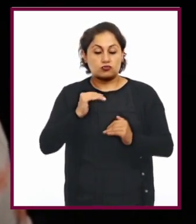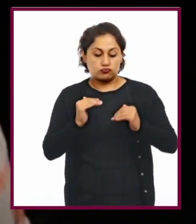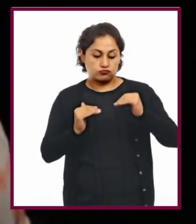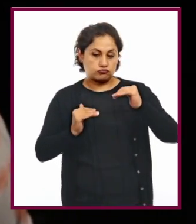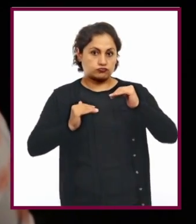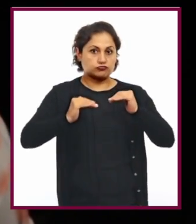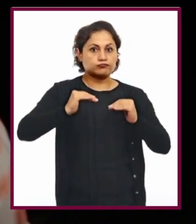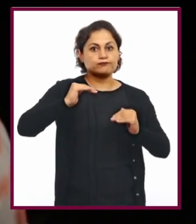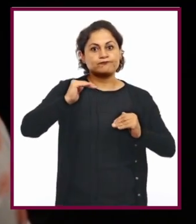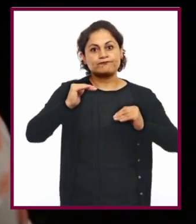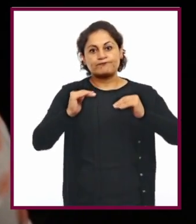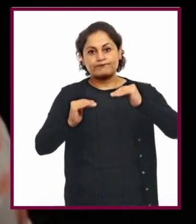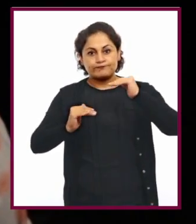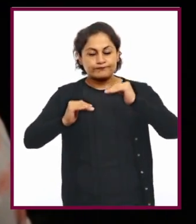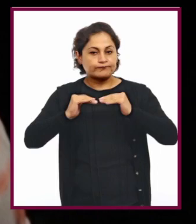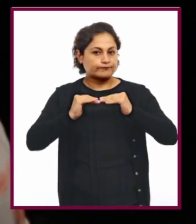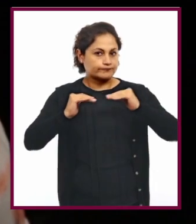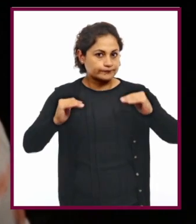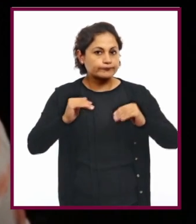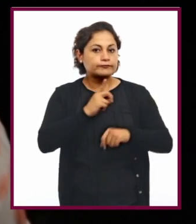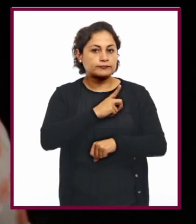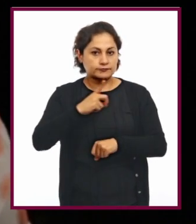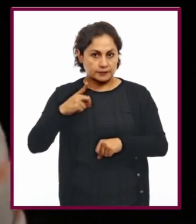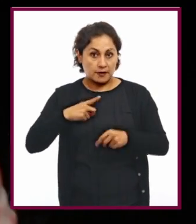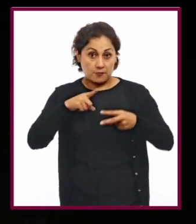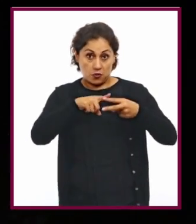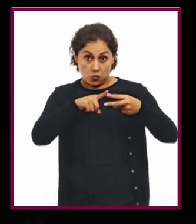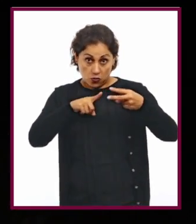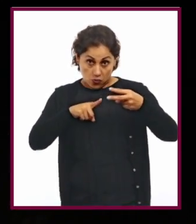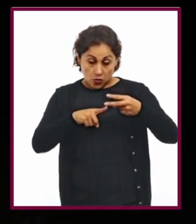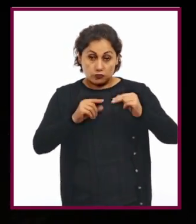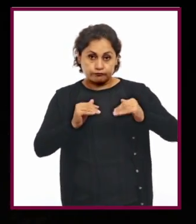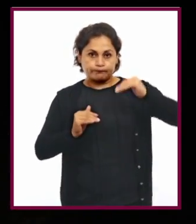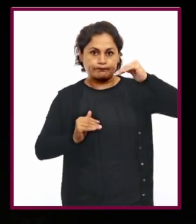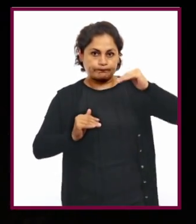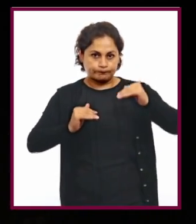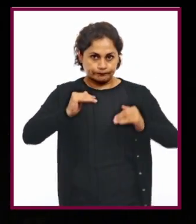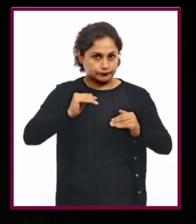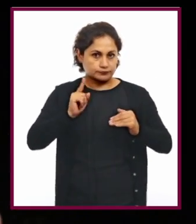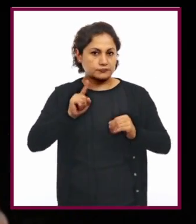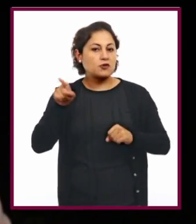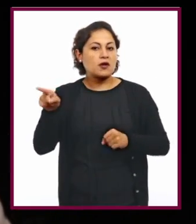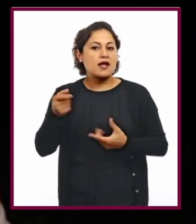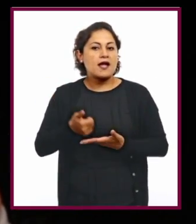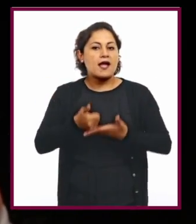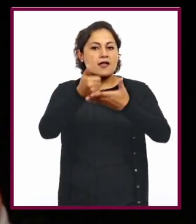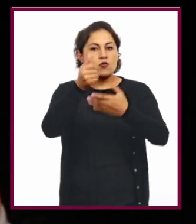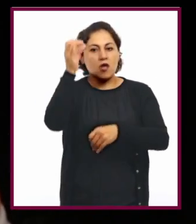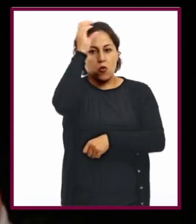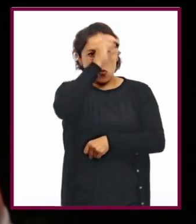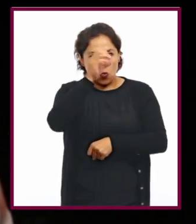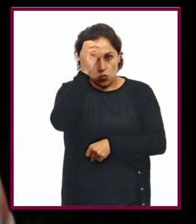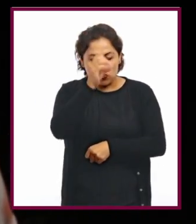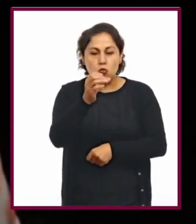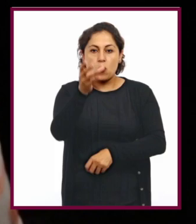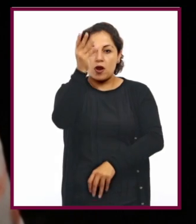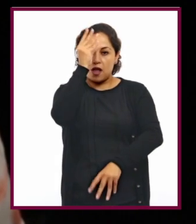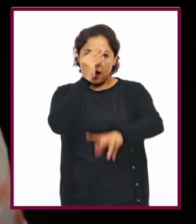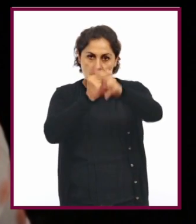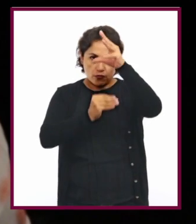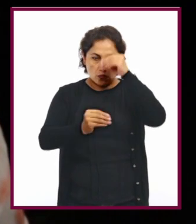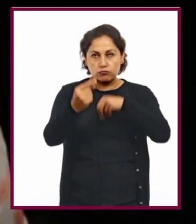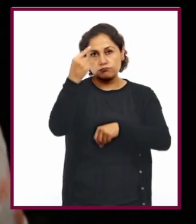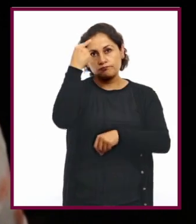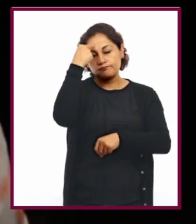equilibrio, no hay de otra. Pero para que no domine Thanatos a Eros, Freud exalta el poder de la cultura, la